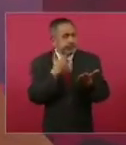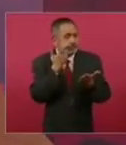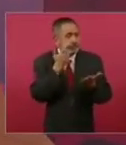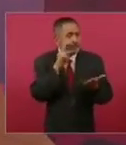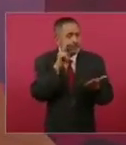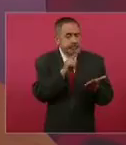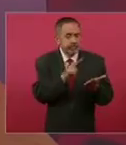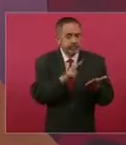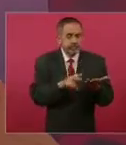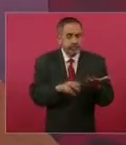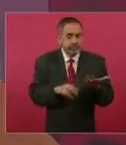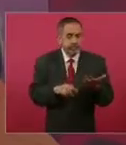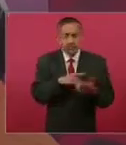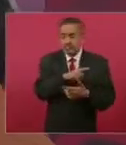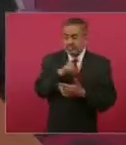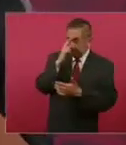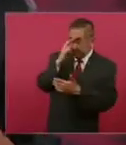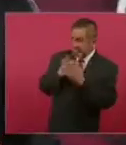de violar